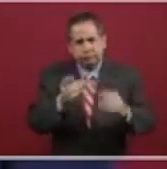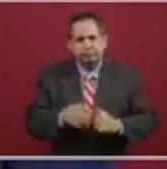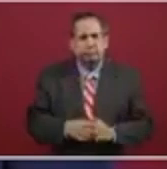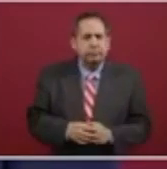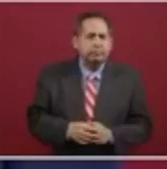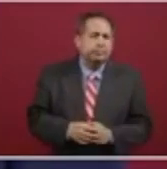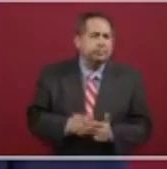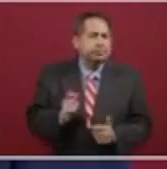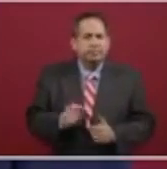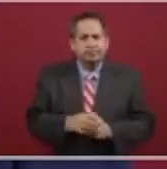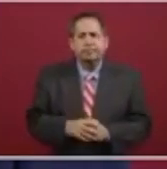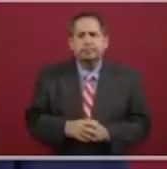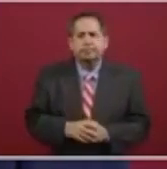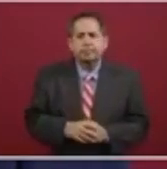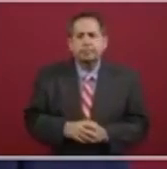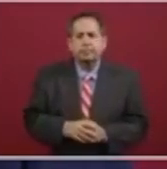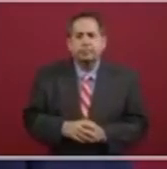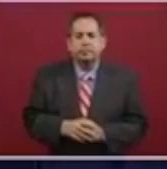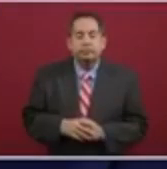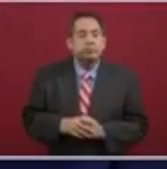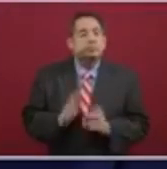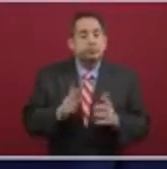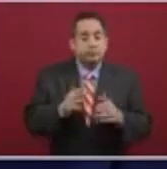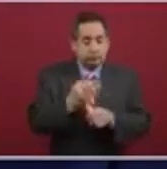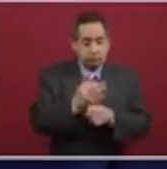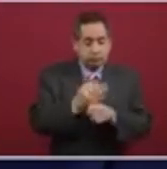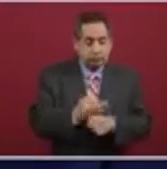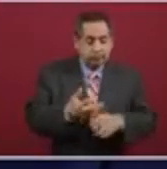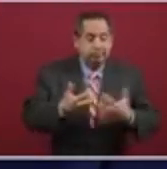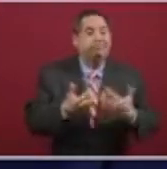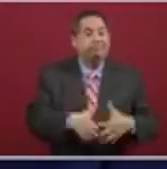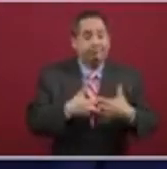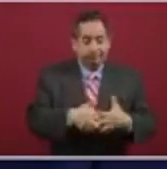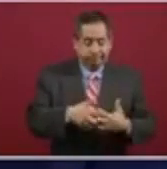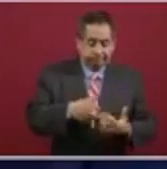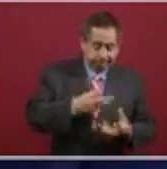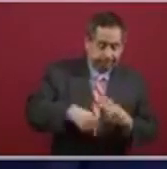que se está produciendo más gasolinas